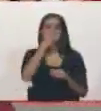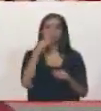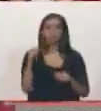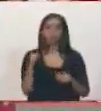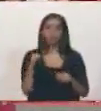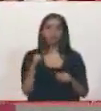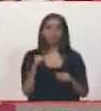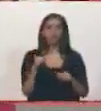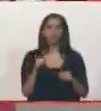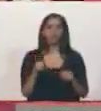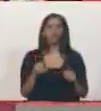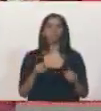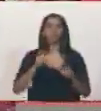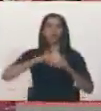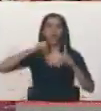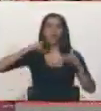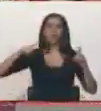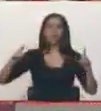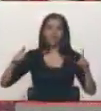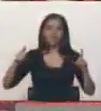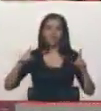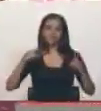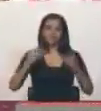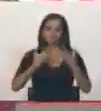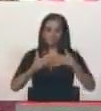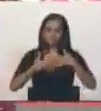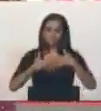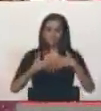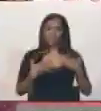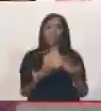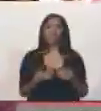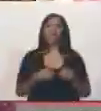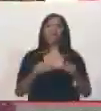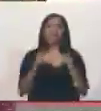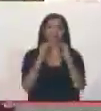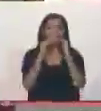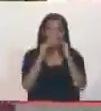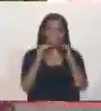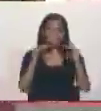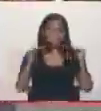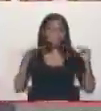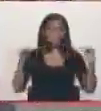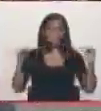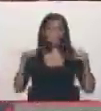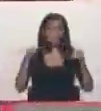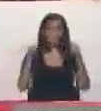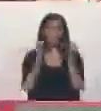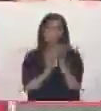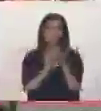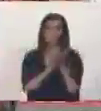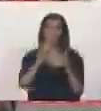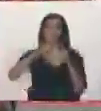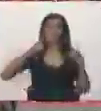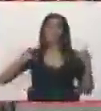zulianos, y ahí está Corpolet, ha comenzado el día de la estabilidad eléctrica del Estado Zulia.